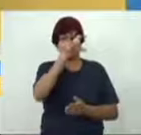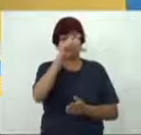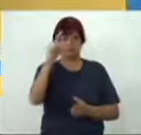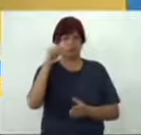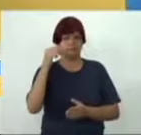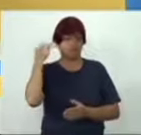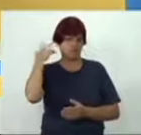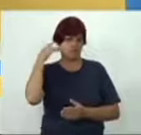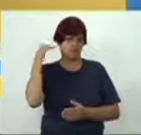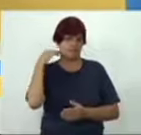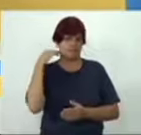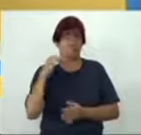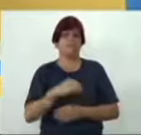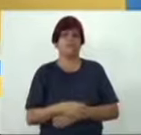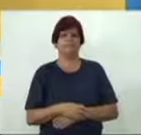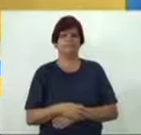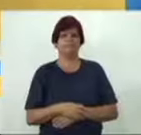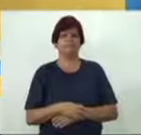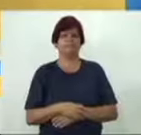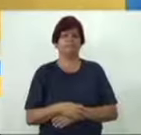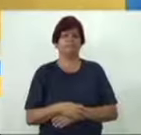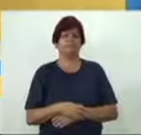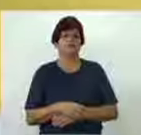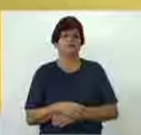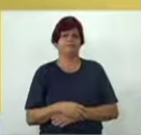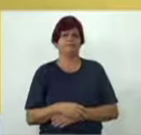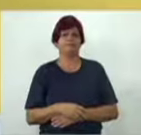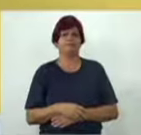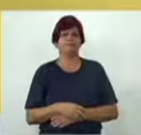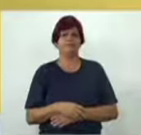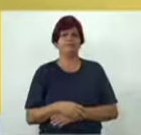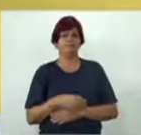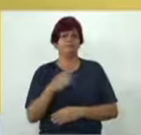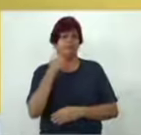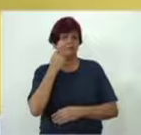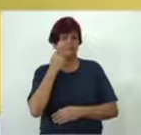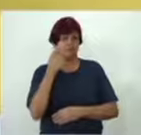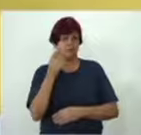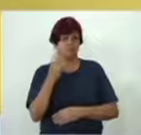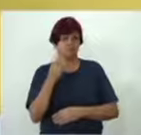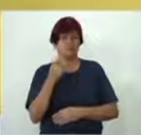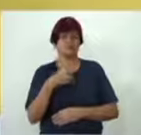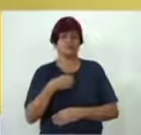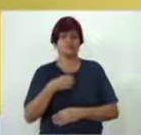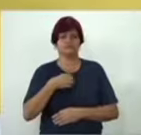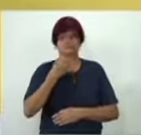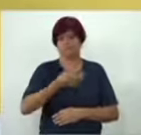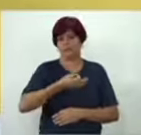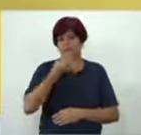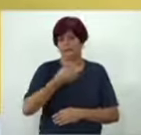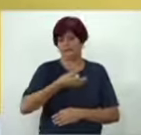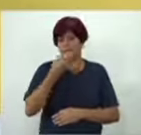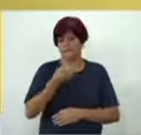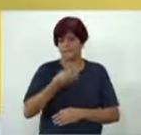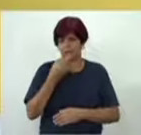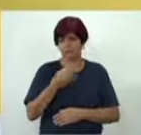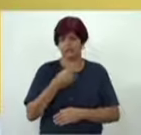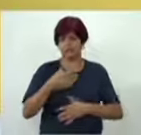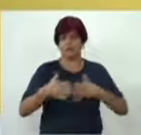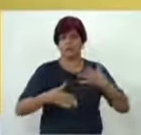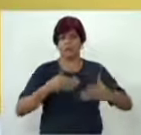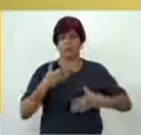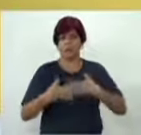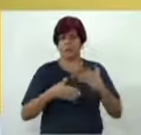para compartirla con ustedes. Y bueno, ya vamos entonces a ver lo que contiene una fundamentación metodológica de una